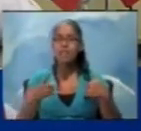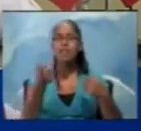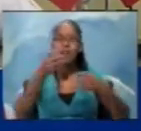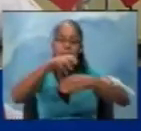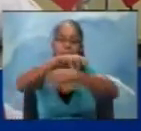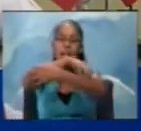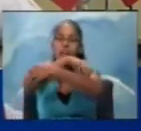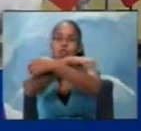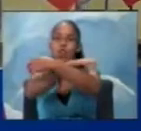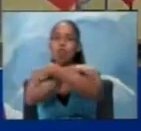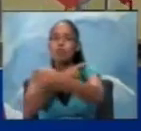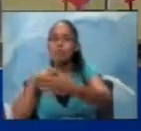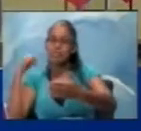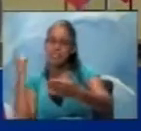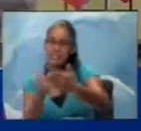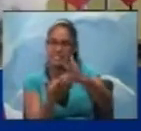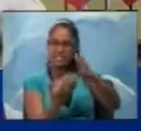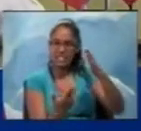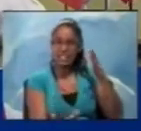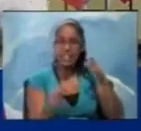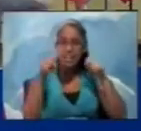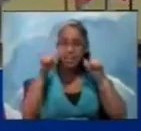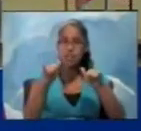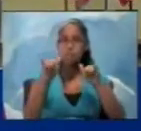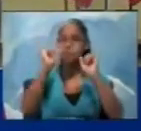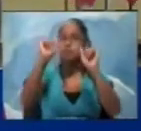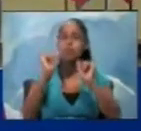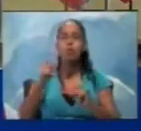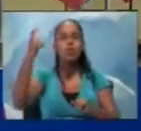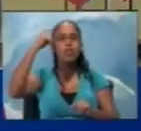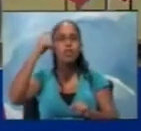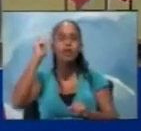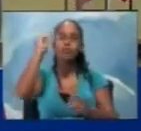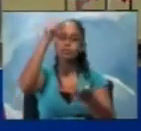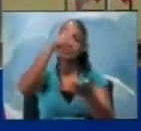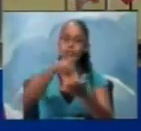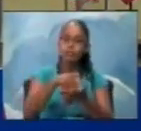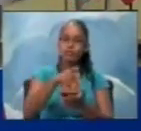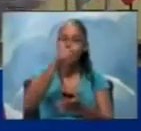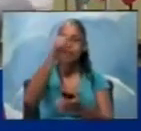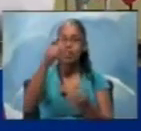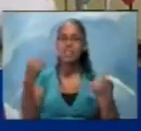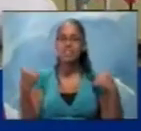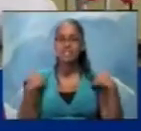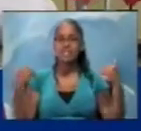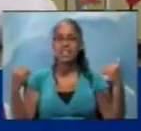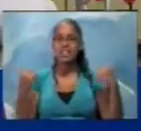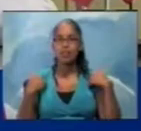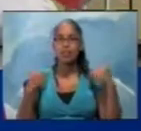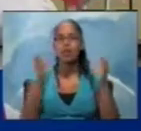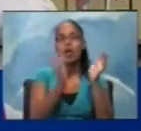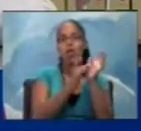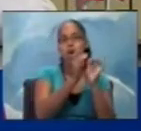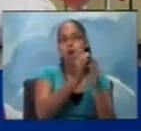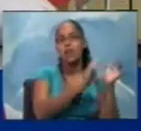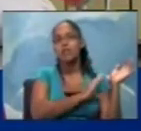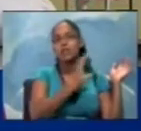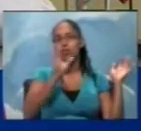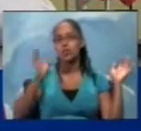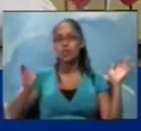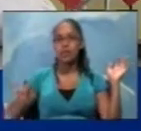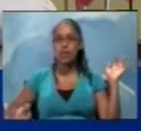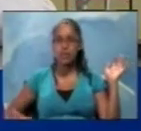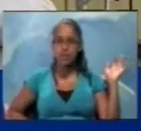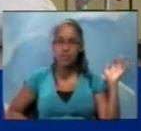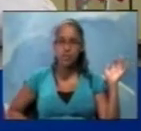cordero, ese día fue sacrificado el Mesías,